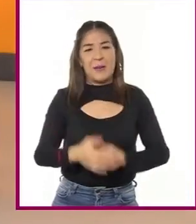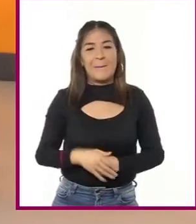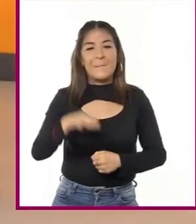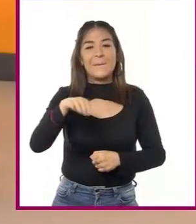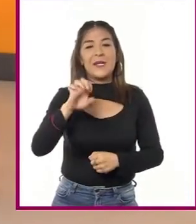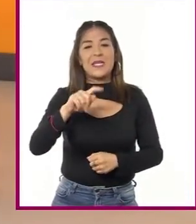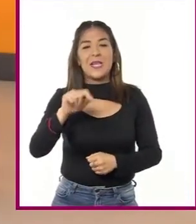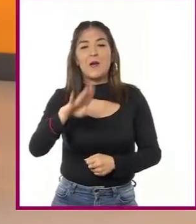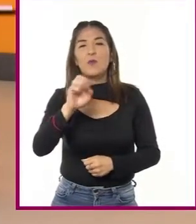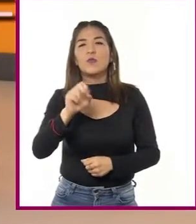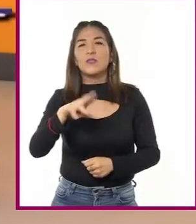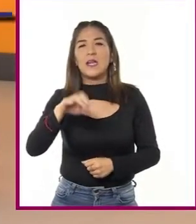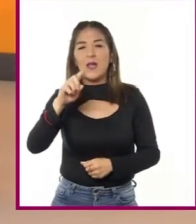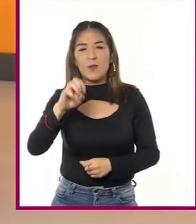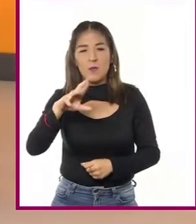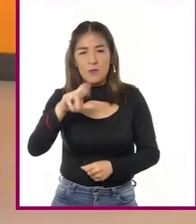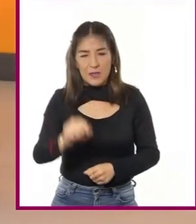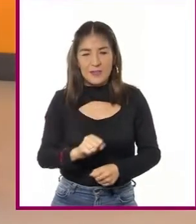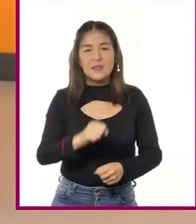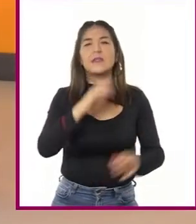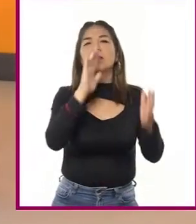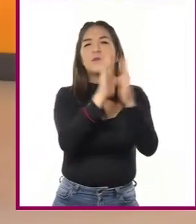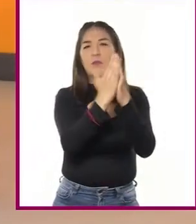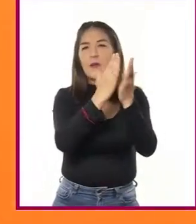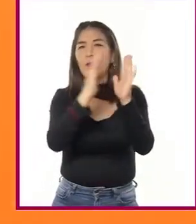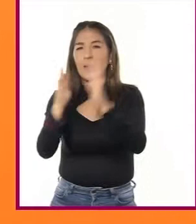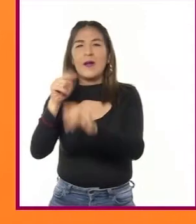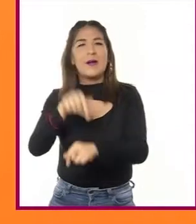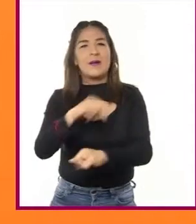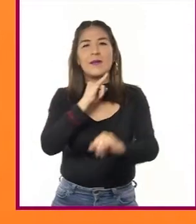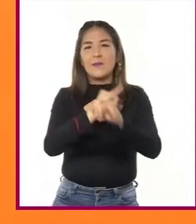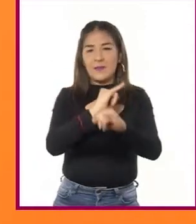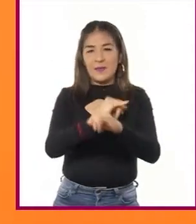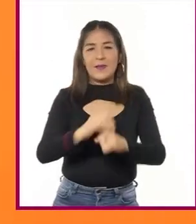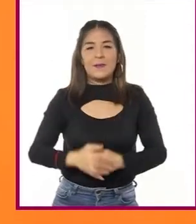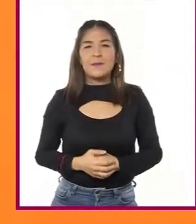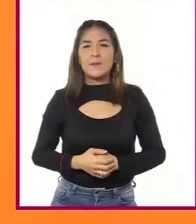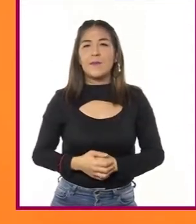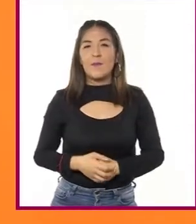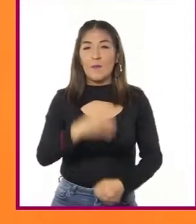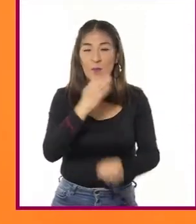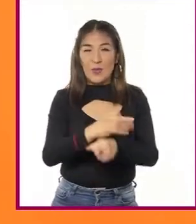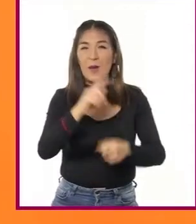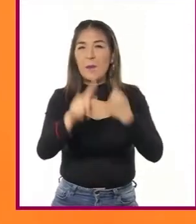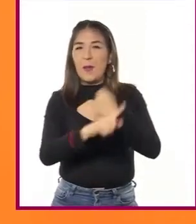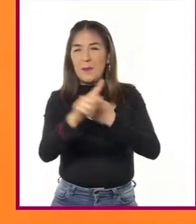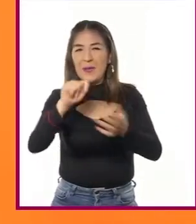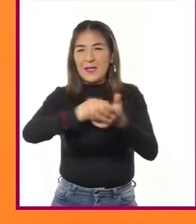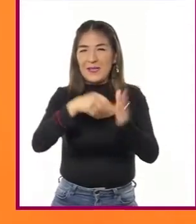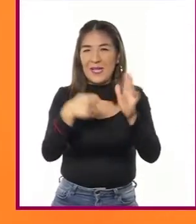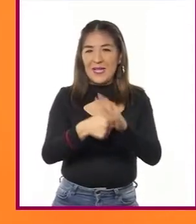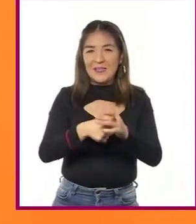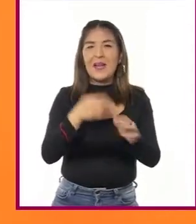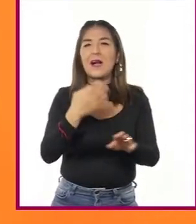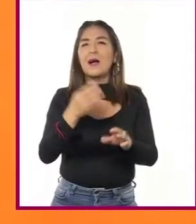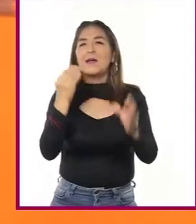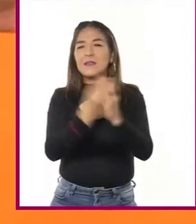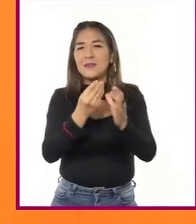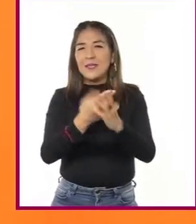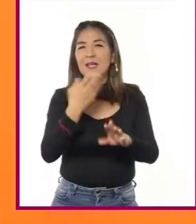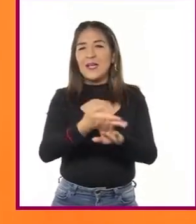metabuscadores, bibliotecas virtuales. Pensando en nuestro problema técnico planteado en sesiones